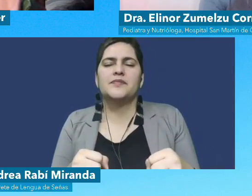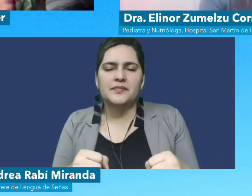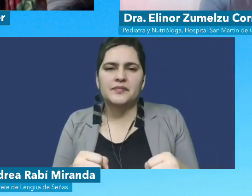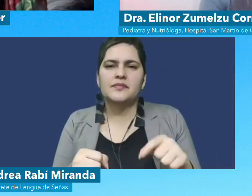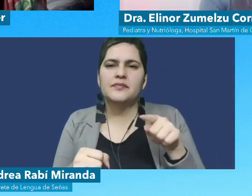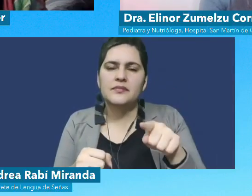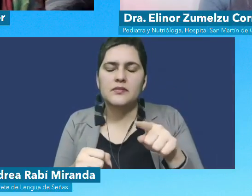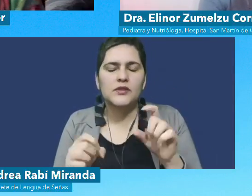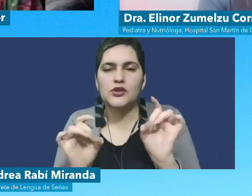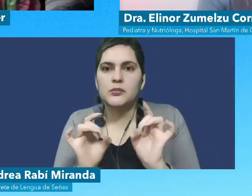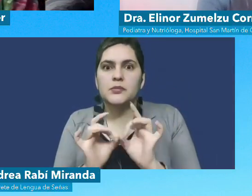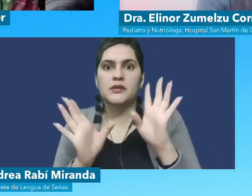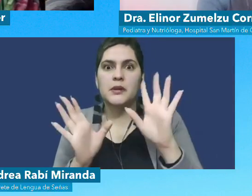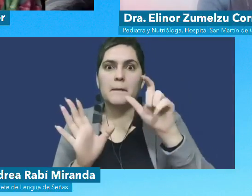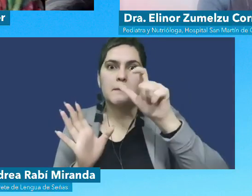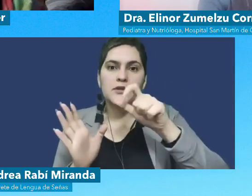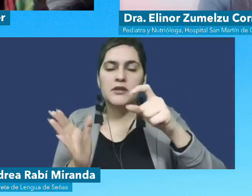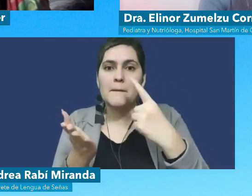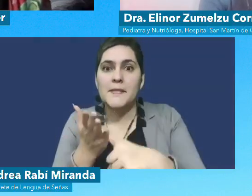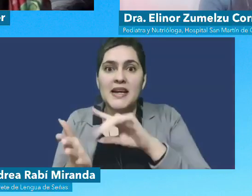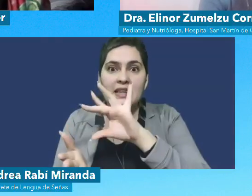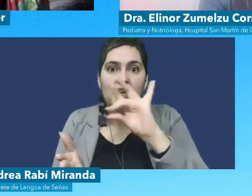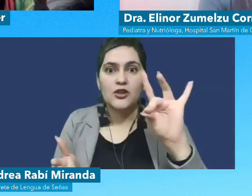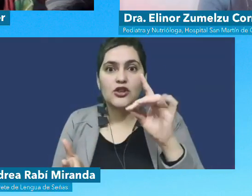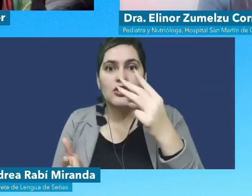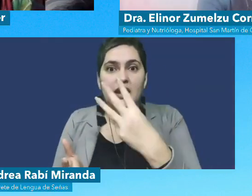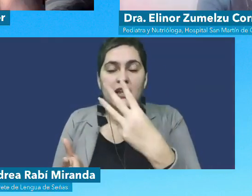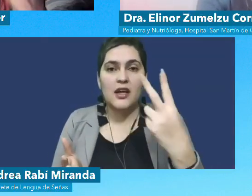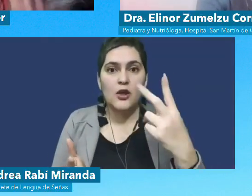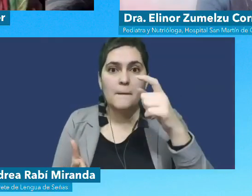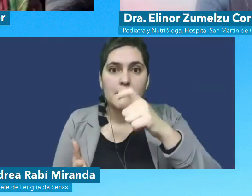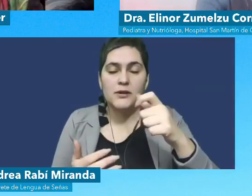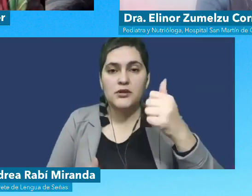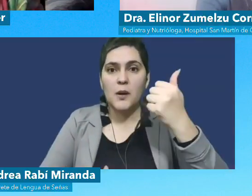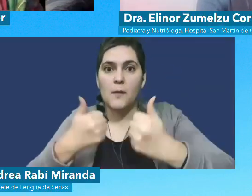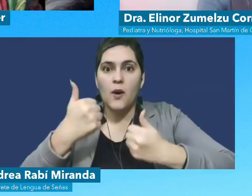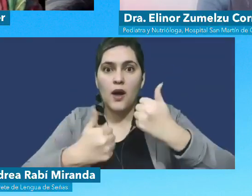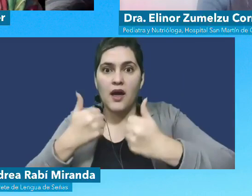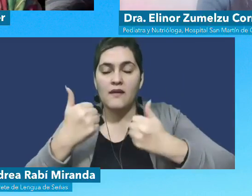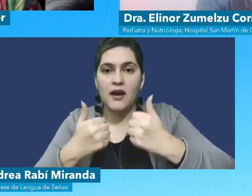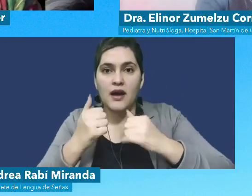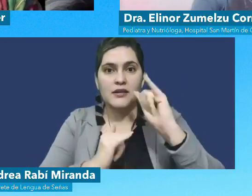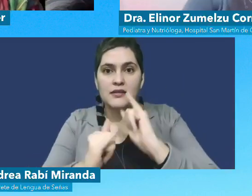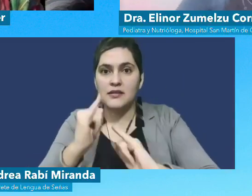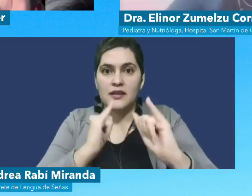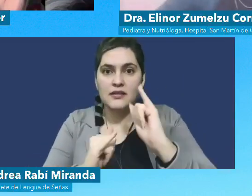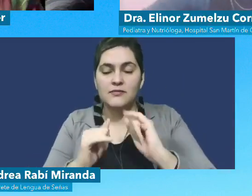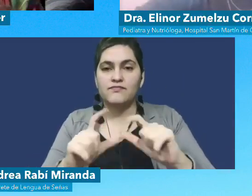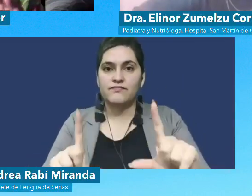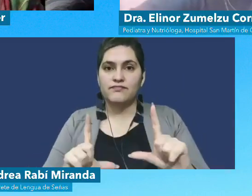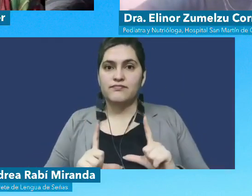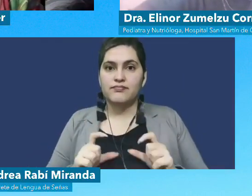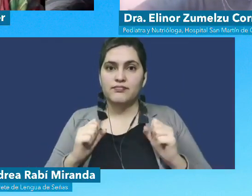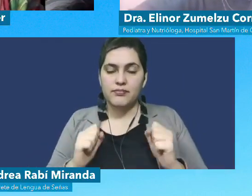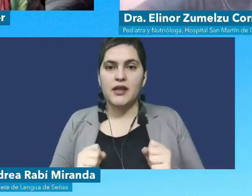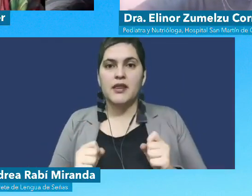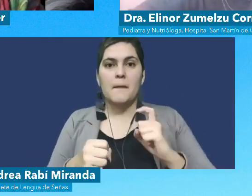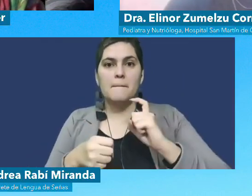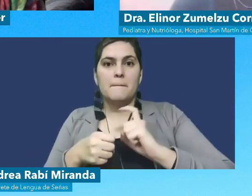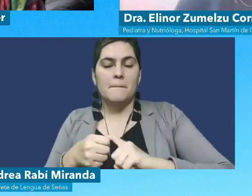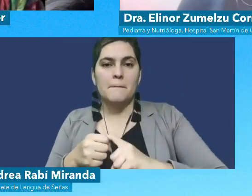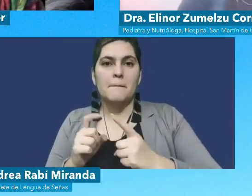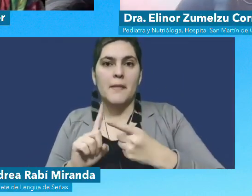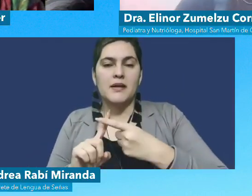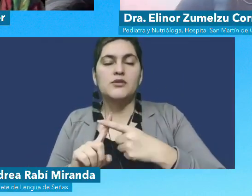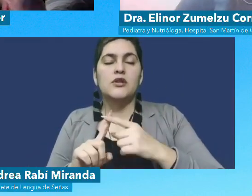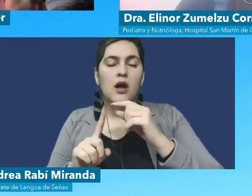1.532 personas se sometieron a una prueba en línea para acceder a un certificado por participación. Estamos en el proceso de entrega